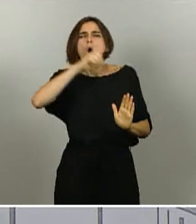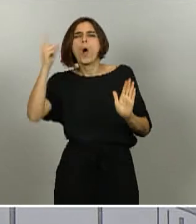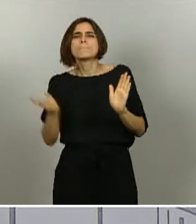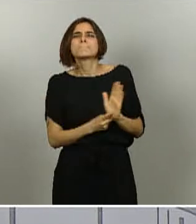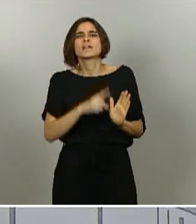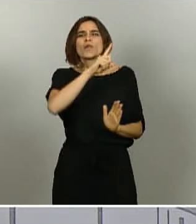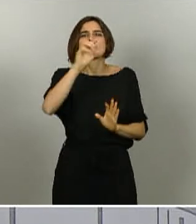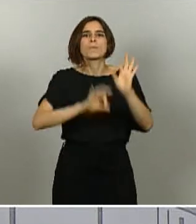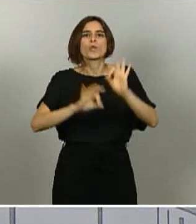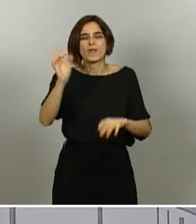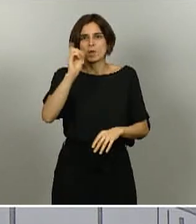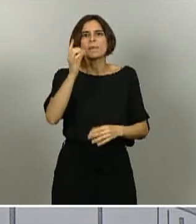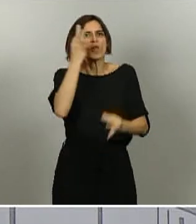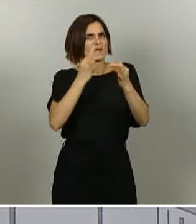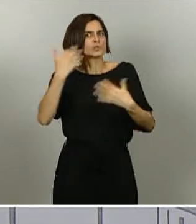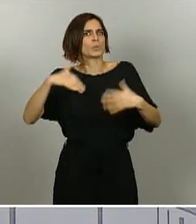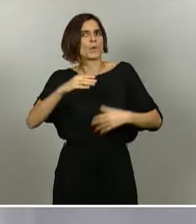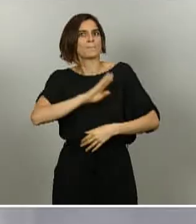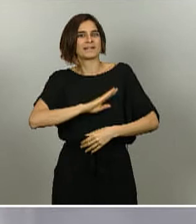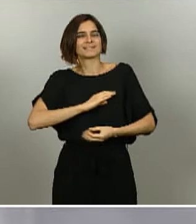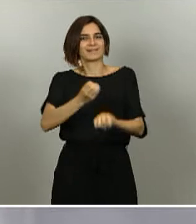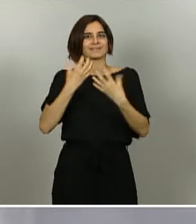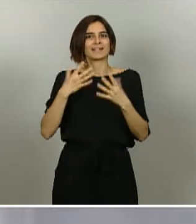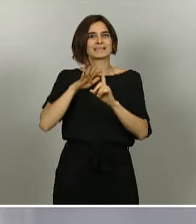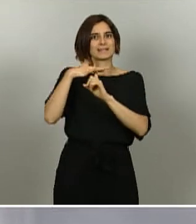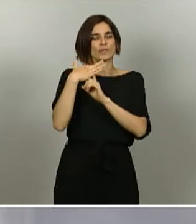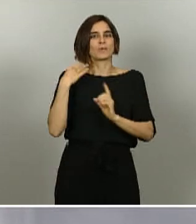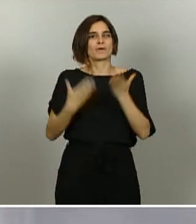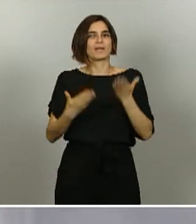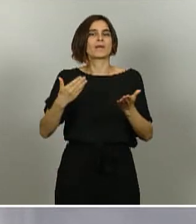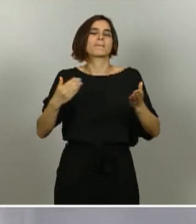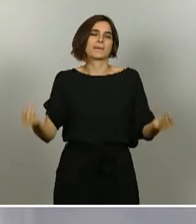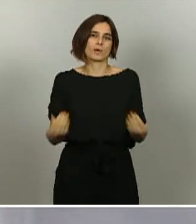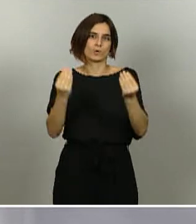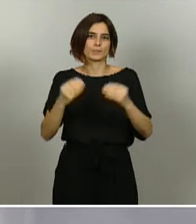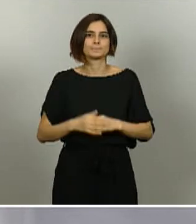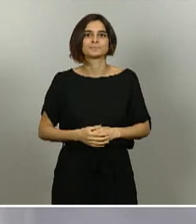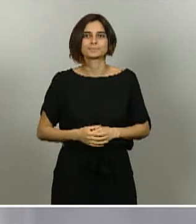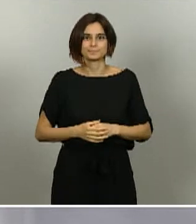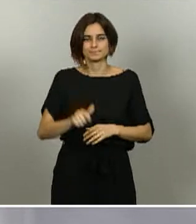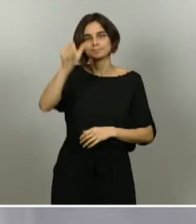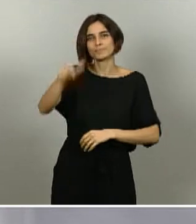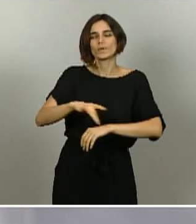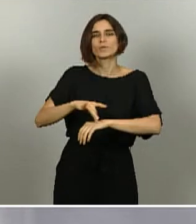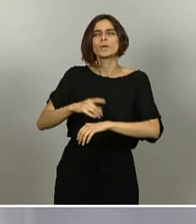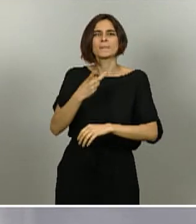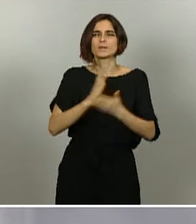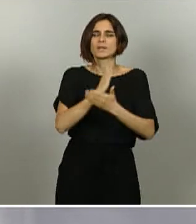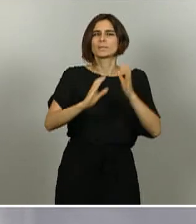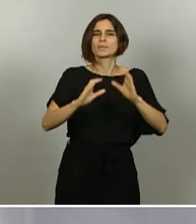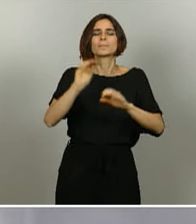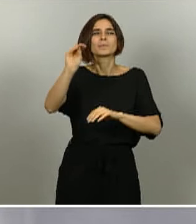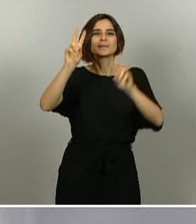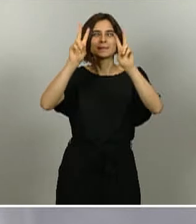para poder valorar mejor la situación. Doctor, varios medios preguntan por las investigaciones en curso. Por ejemplo, El Confidencial